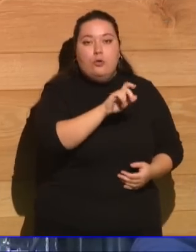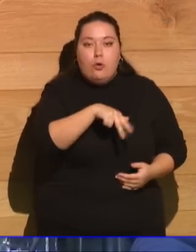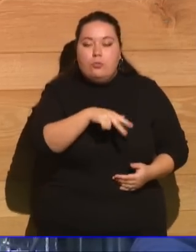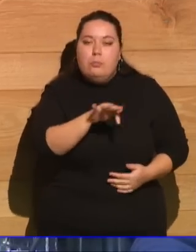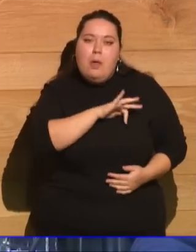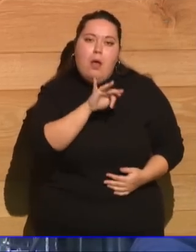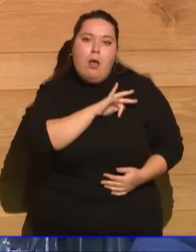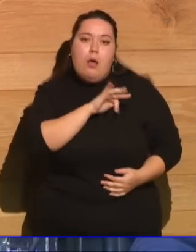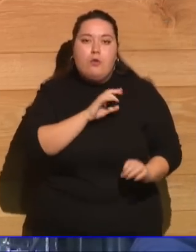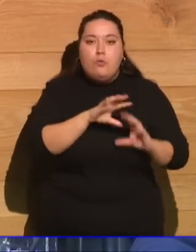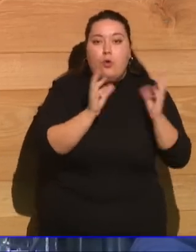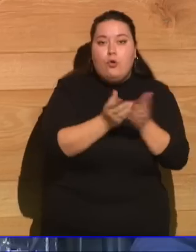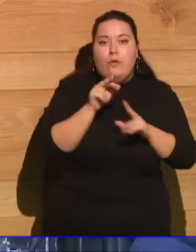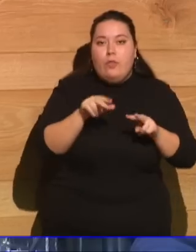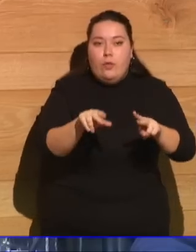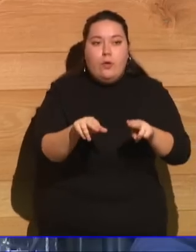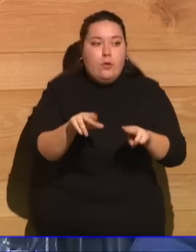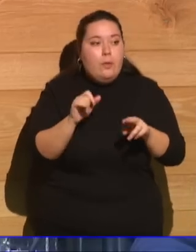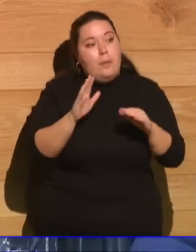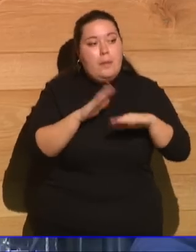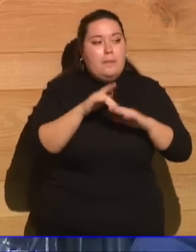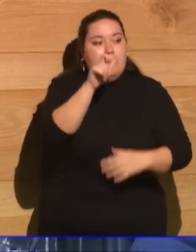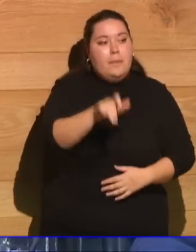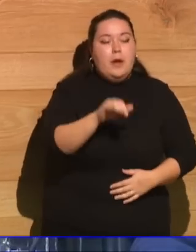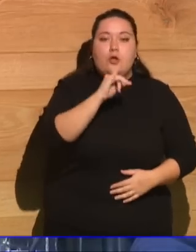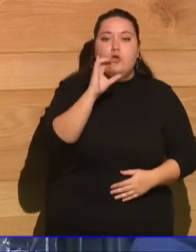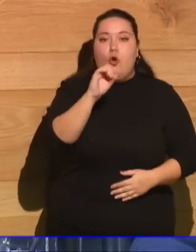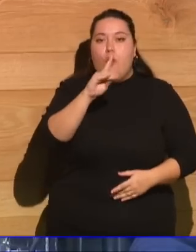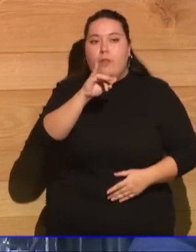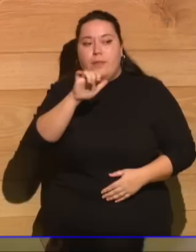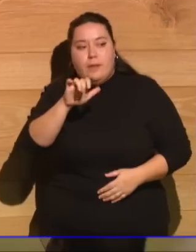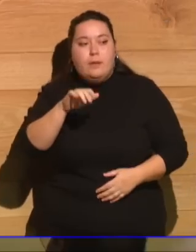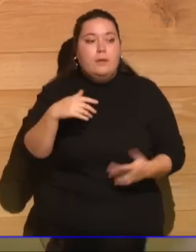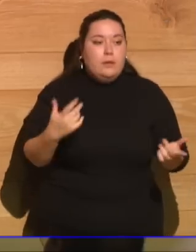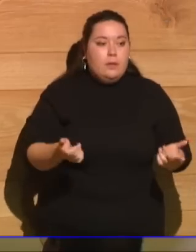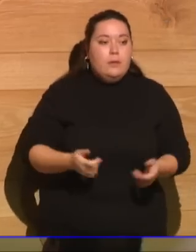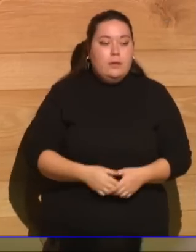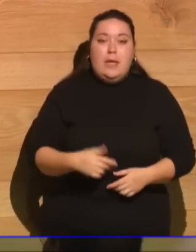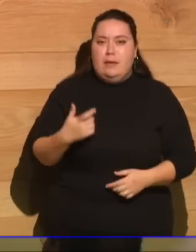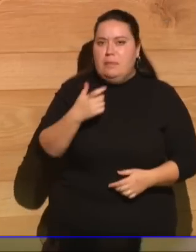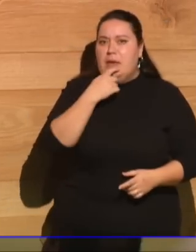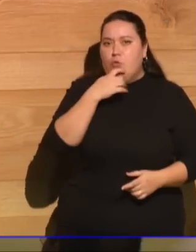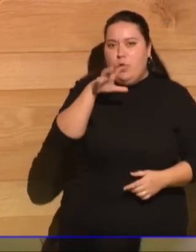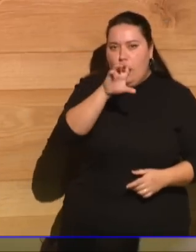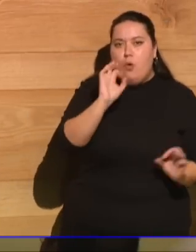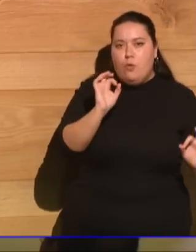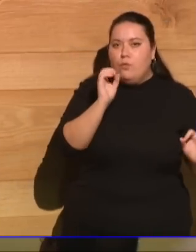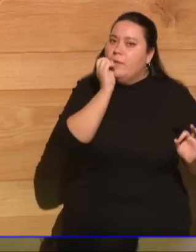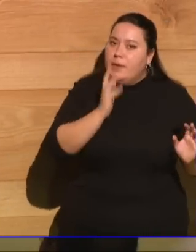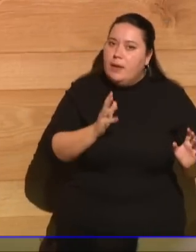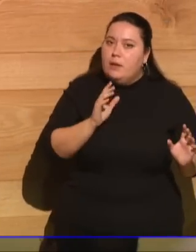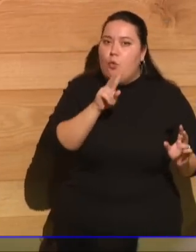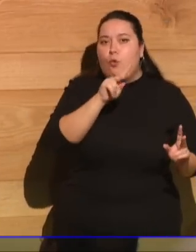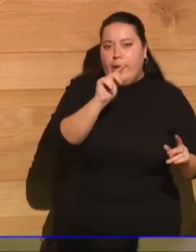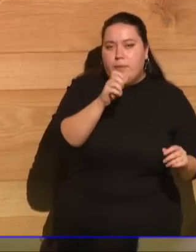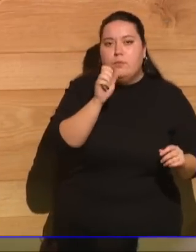gana el Globo de Oro para Jodie Foster. O sea, quiero decir, Claro, no, dos BAFTA. y en el Reino Unido fue bien. Claro. En el Reino Unido fue bien y en fin, había